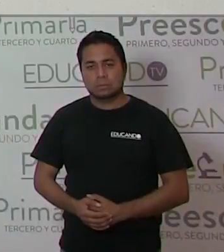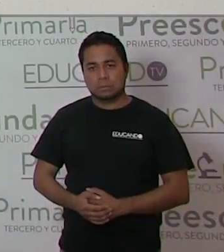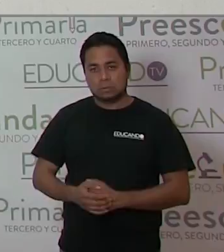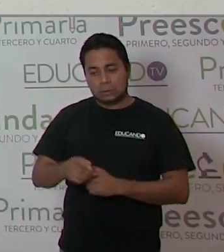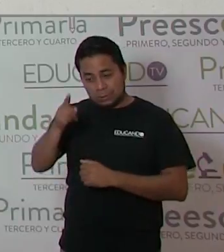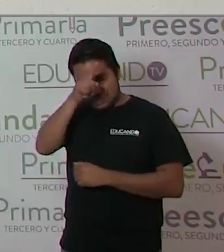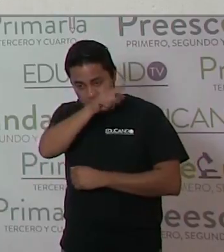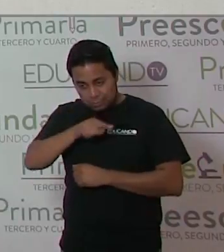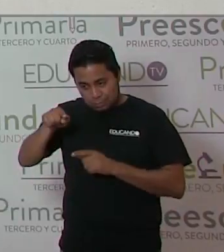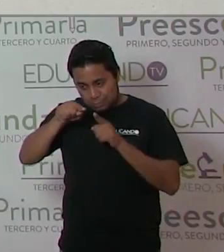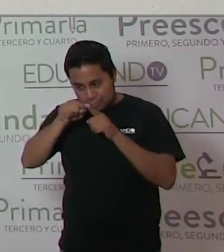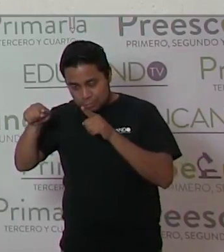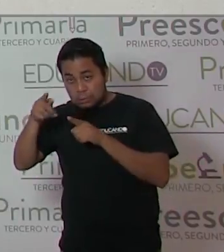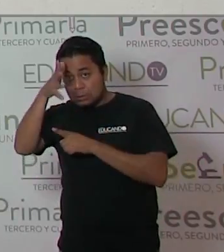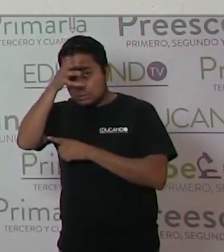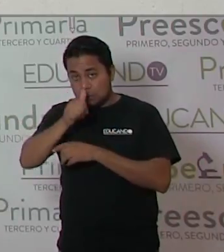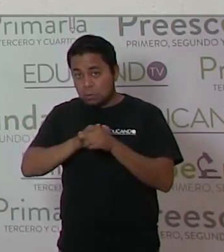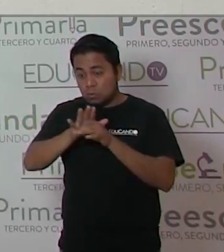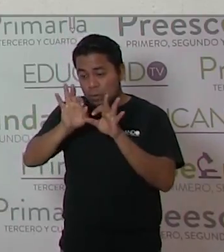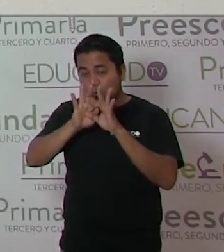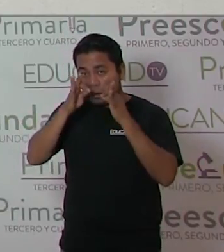¿Te acuerdas qué figura se genera?